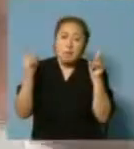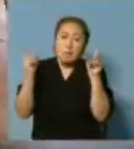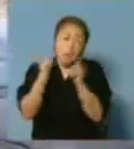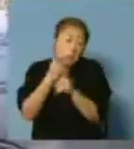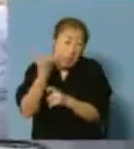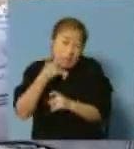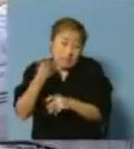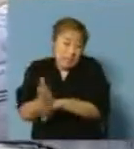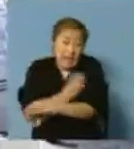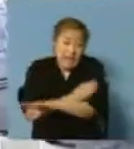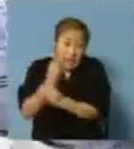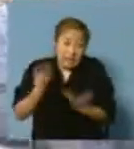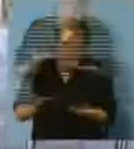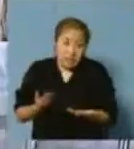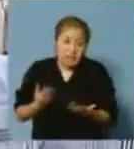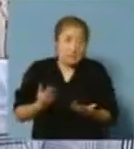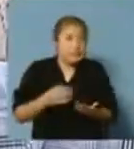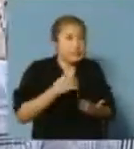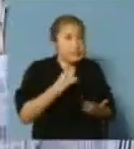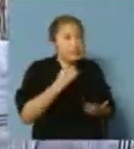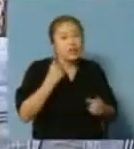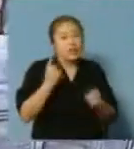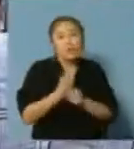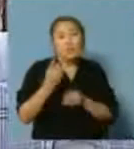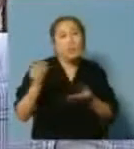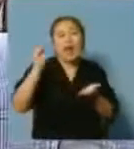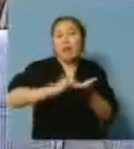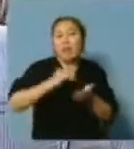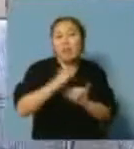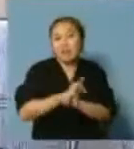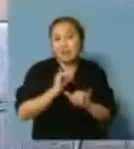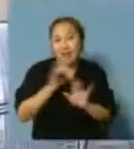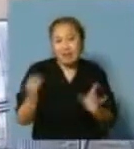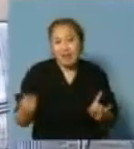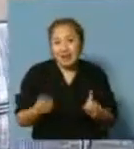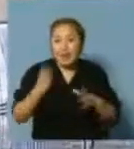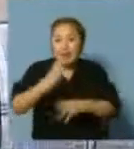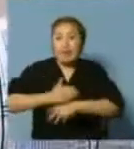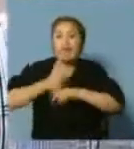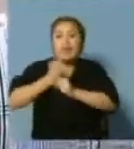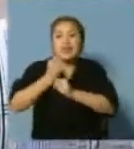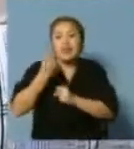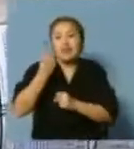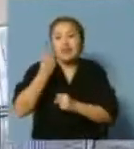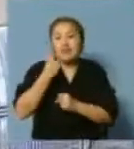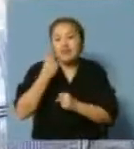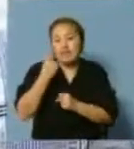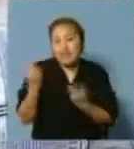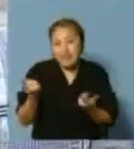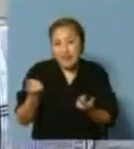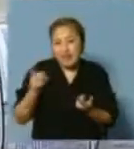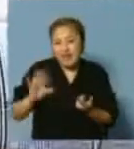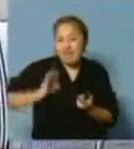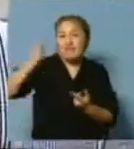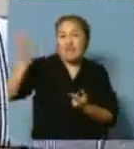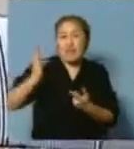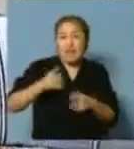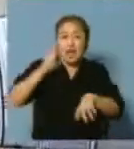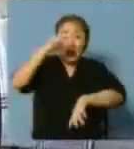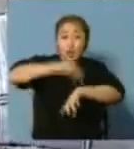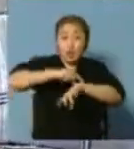personal que le ha sucedido? Y yo creo que no se puede agregar nada a esta causa, es defender la vida. Todo médico ha